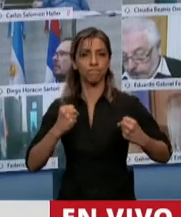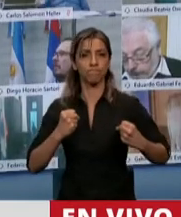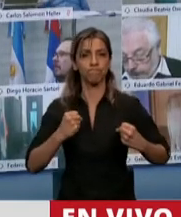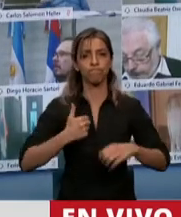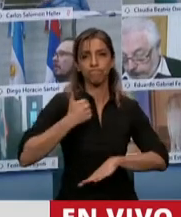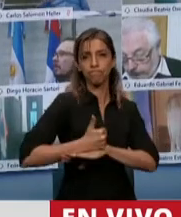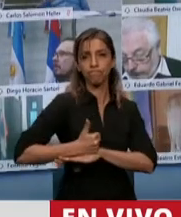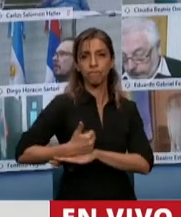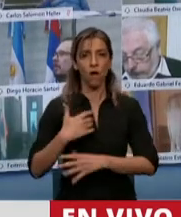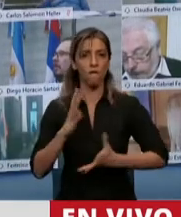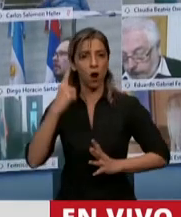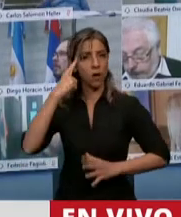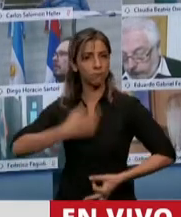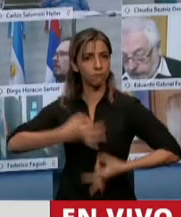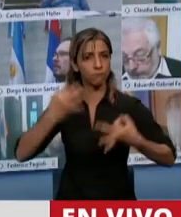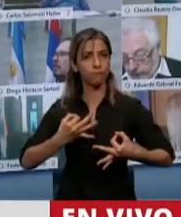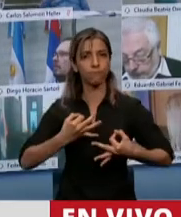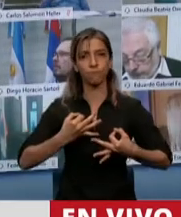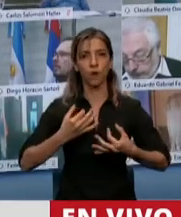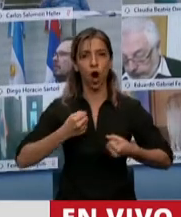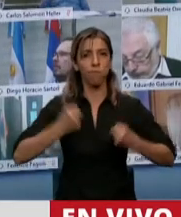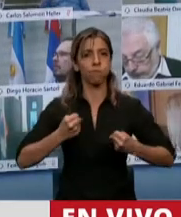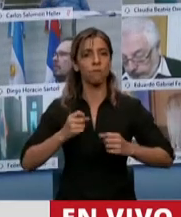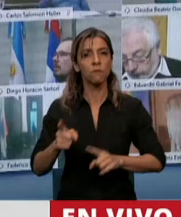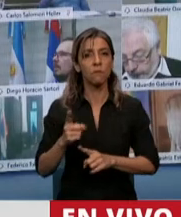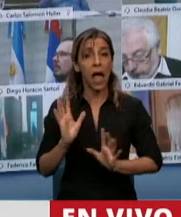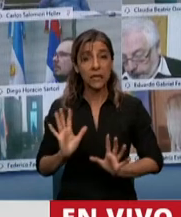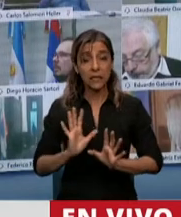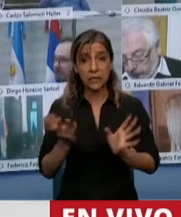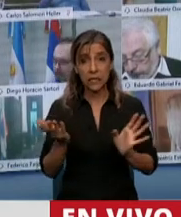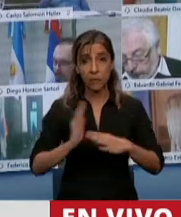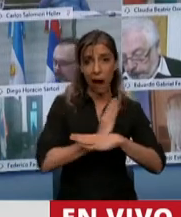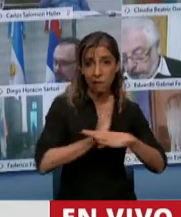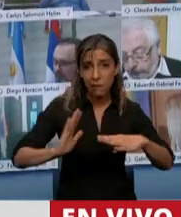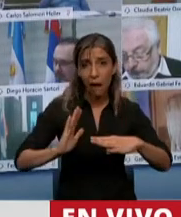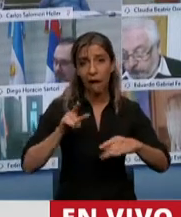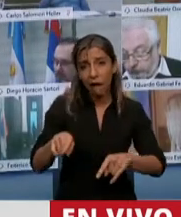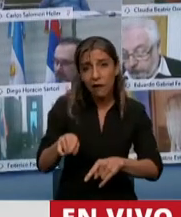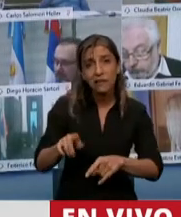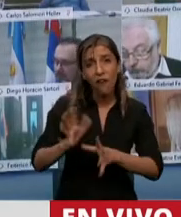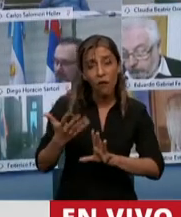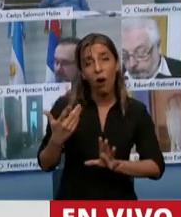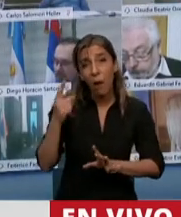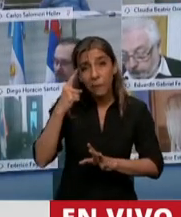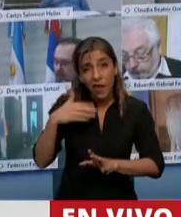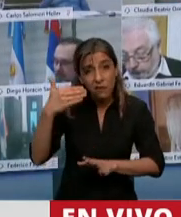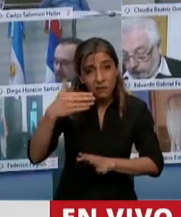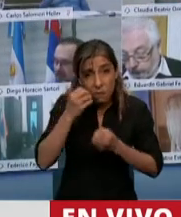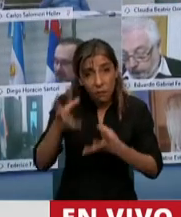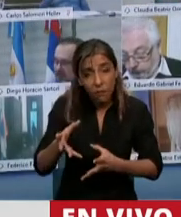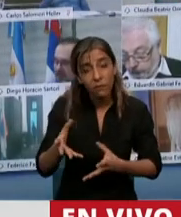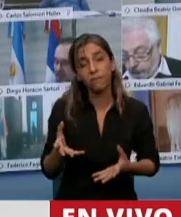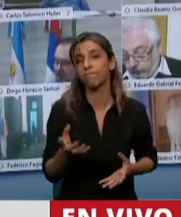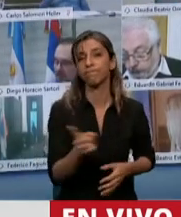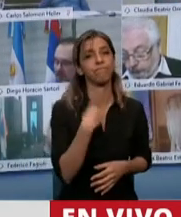más irresponsables y más polarizadas. Nosotros, señor presidente, tenemos que avanzar con el mismo espíritu con que fuimos